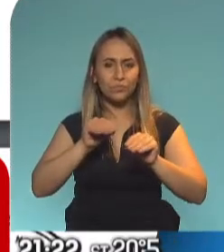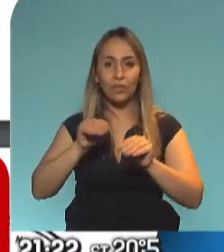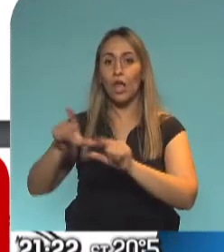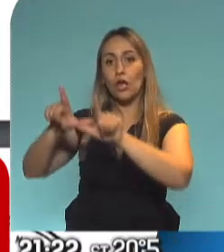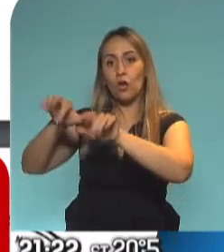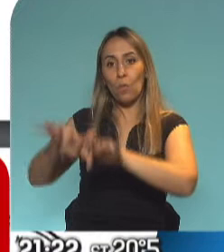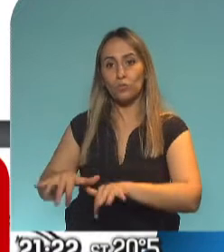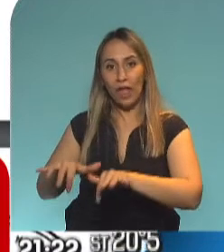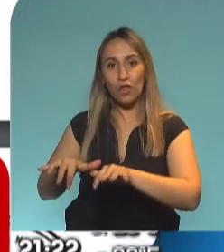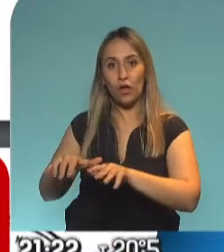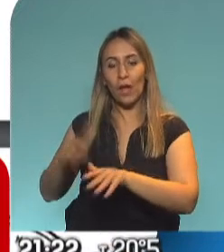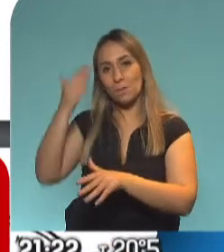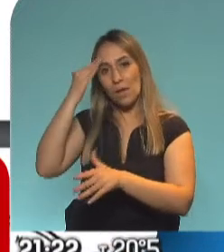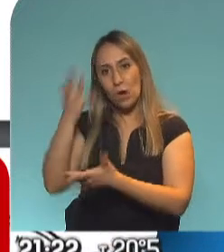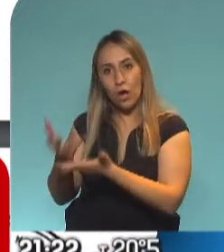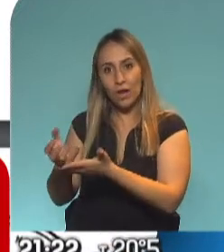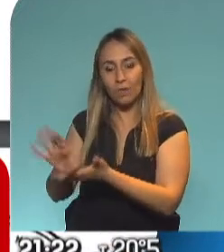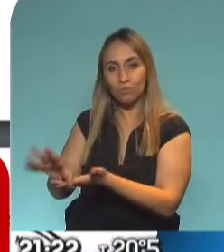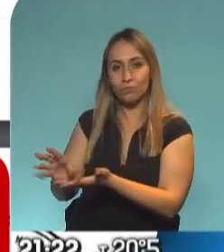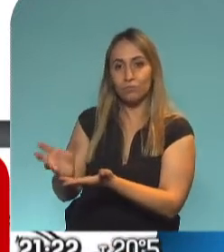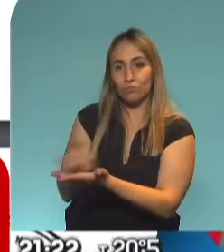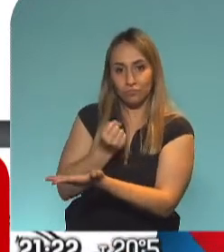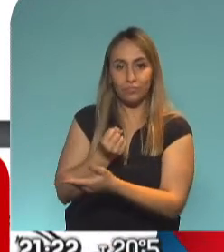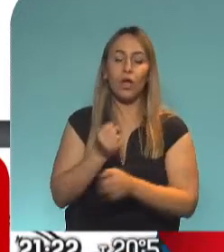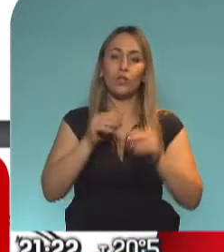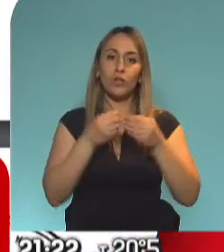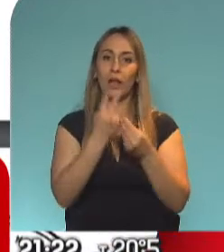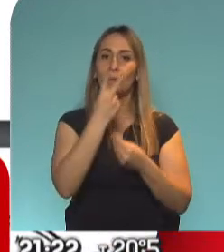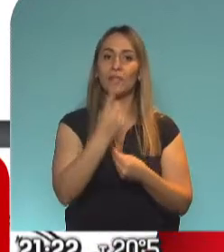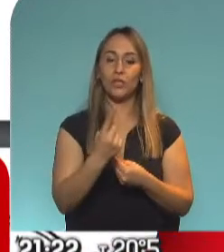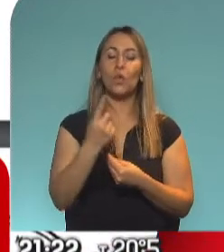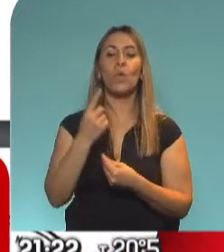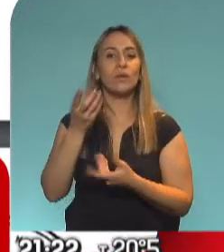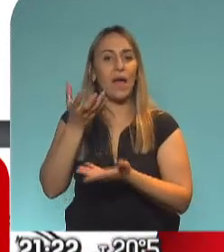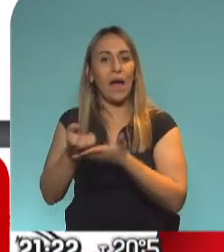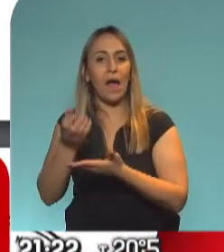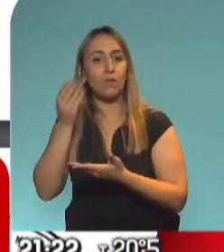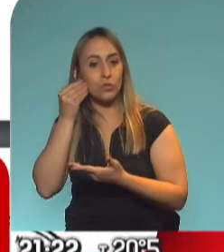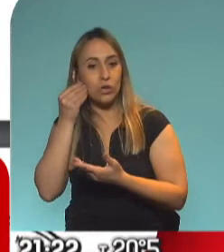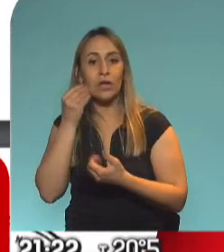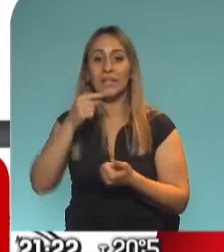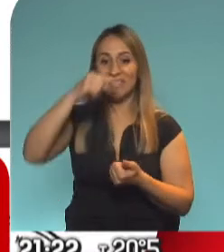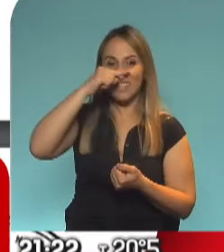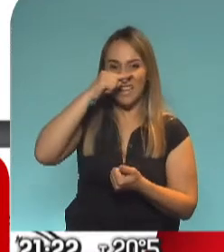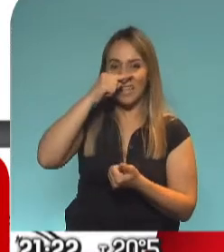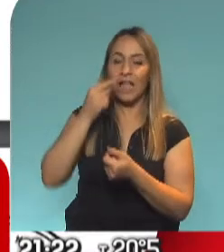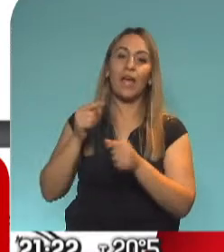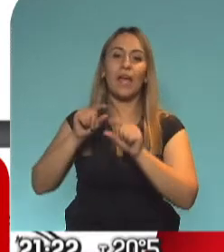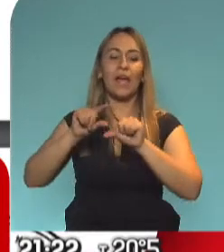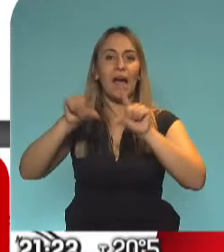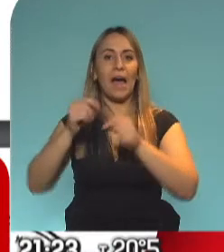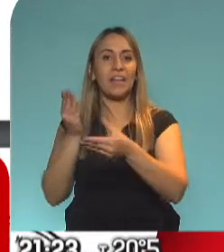computadoras, de los servidores. Hay 21 archivos de audio, hay 7 archivos de bases de datos,